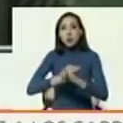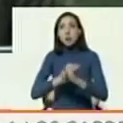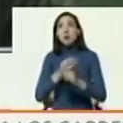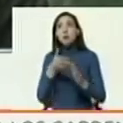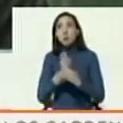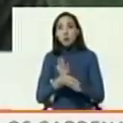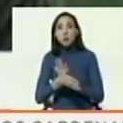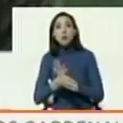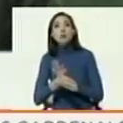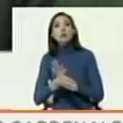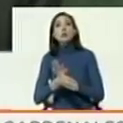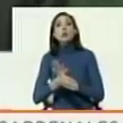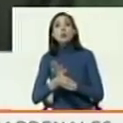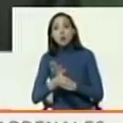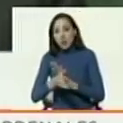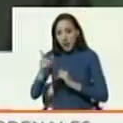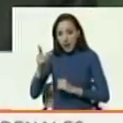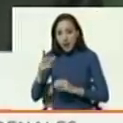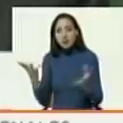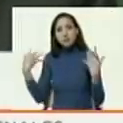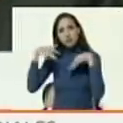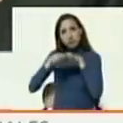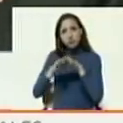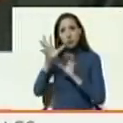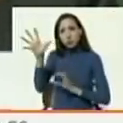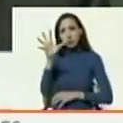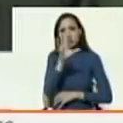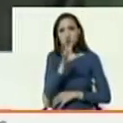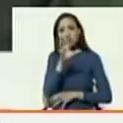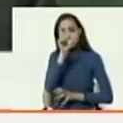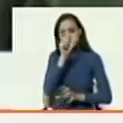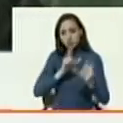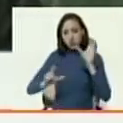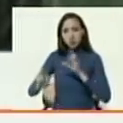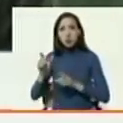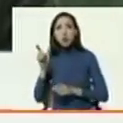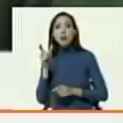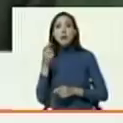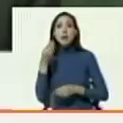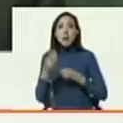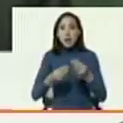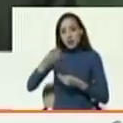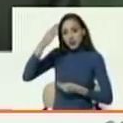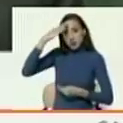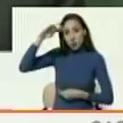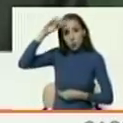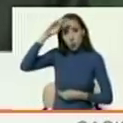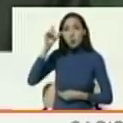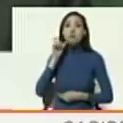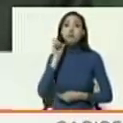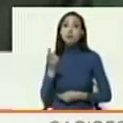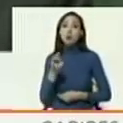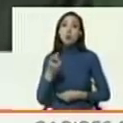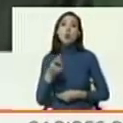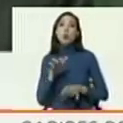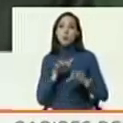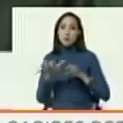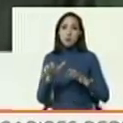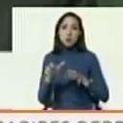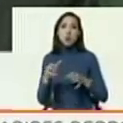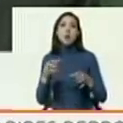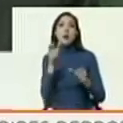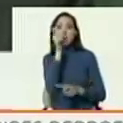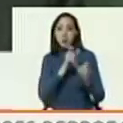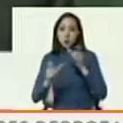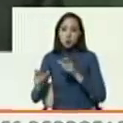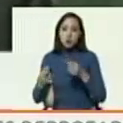talento, a la formación, a la integridad de los colaboradores y colaboradoras cubanos y cubanas, son millones las vidas salvadas